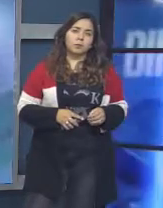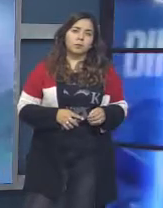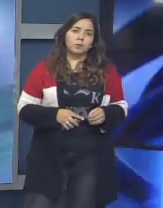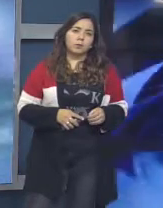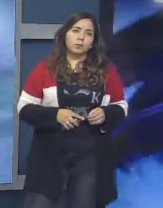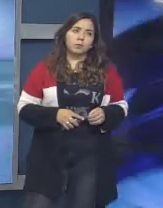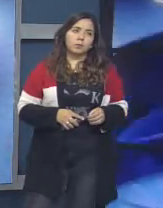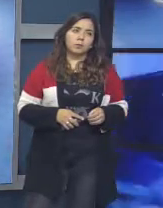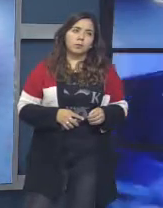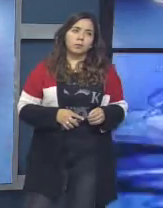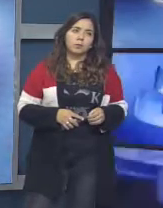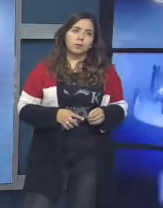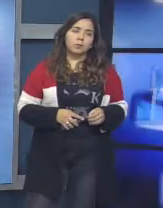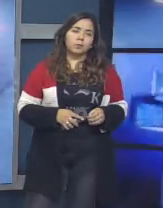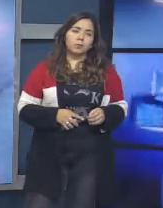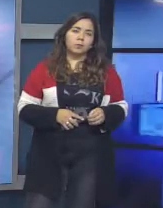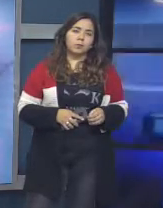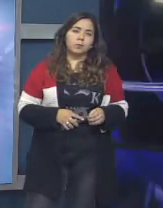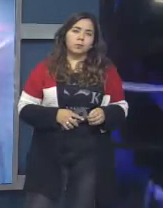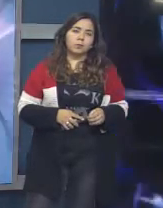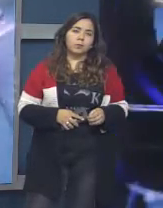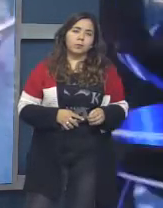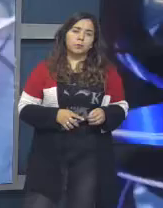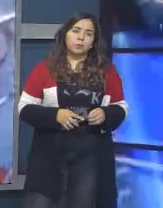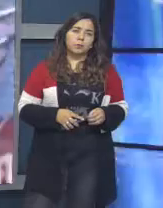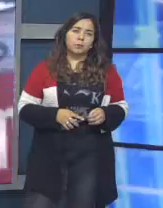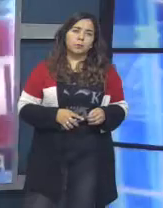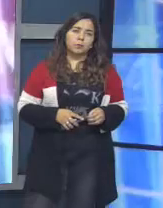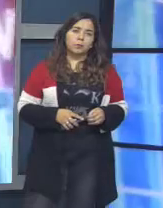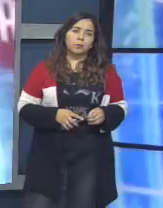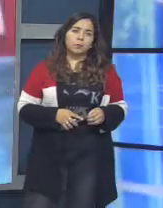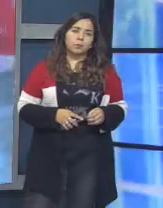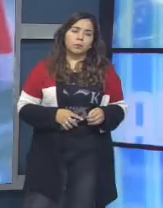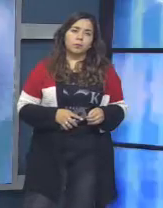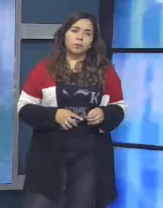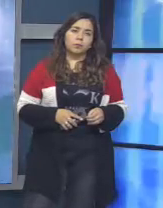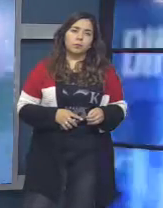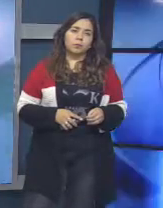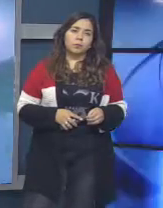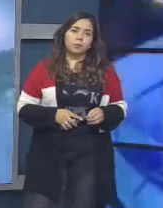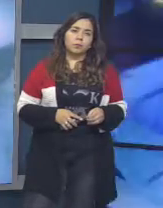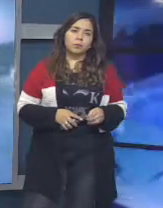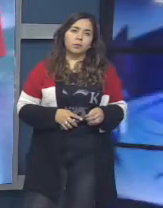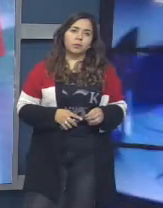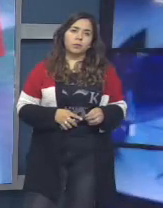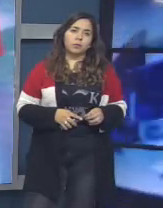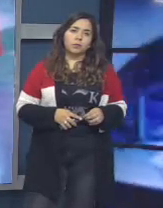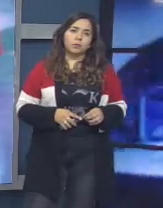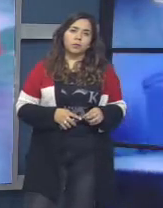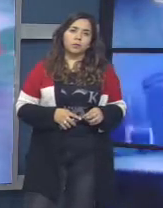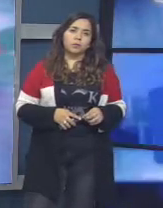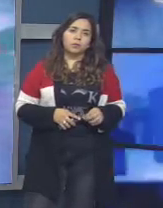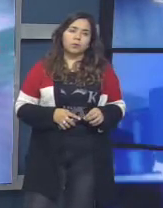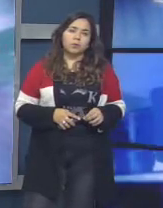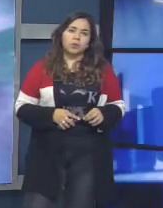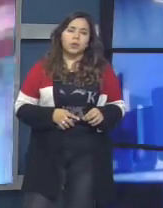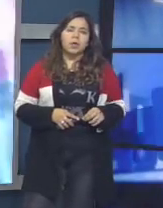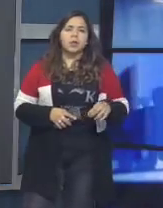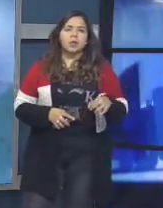de parte del gobierno nacional o del gobierno provincial, realmente creo que van a cerrar mucho más que 4 agencias de